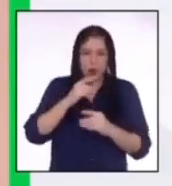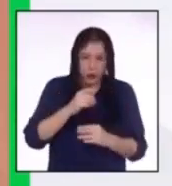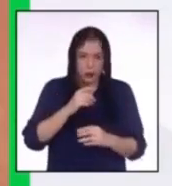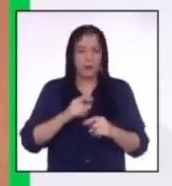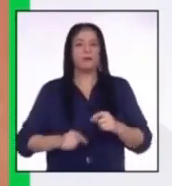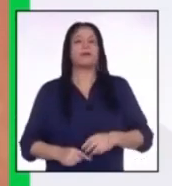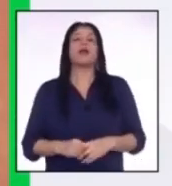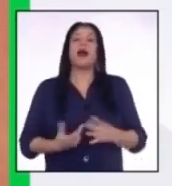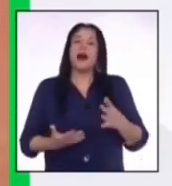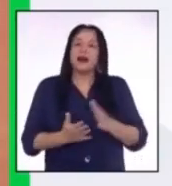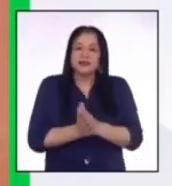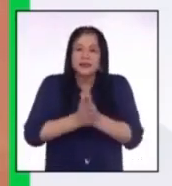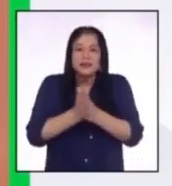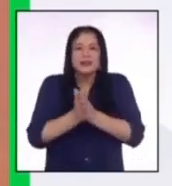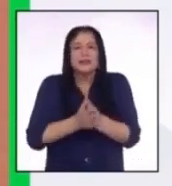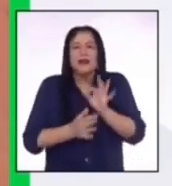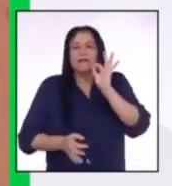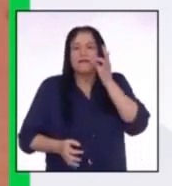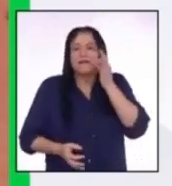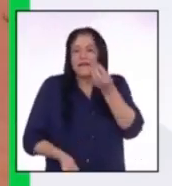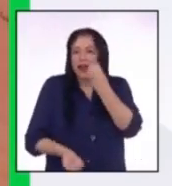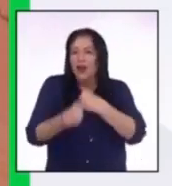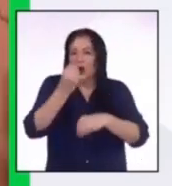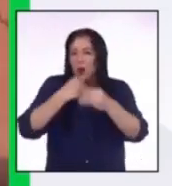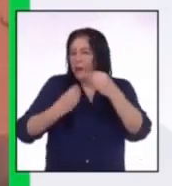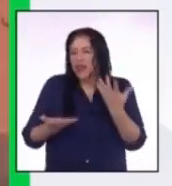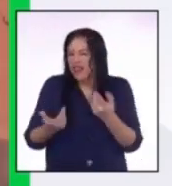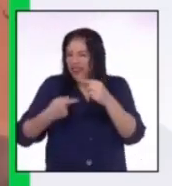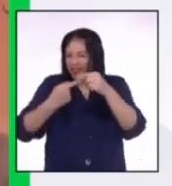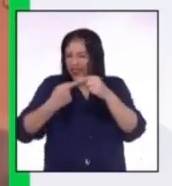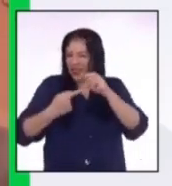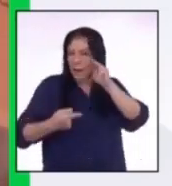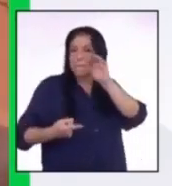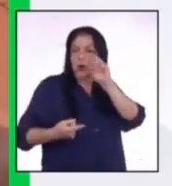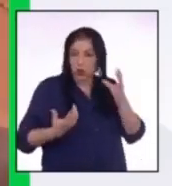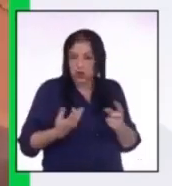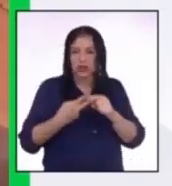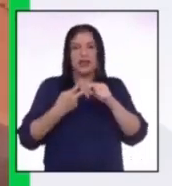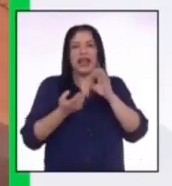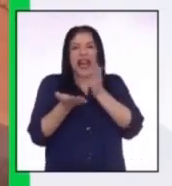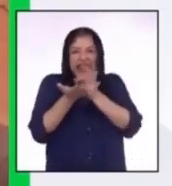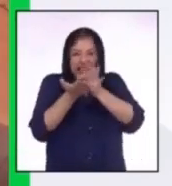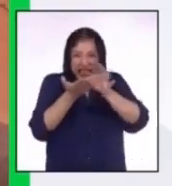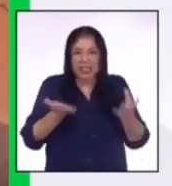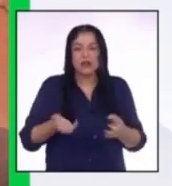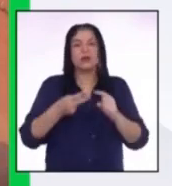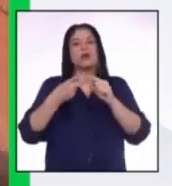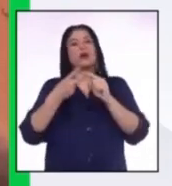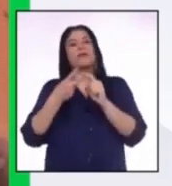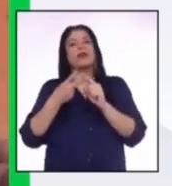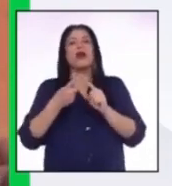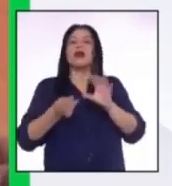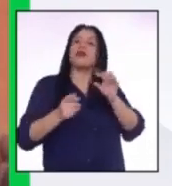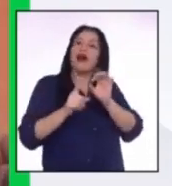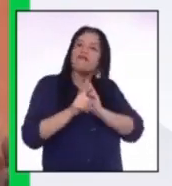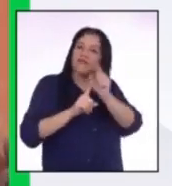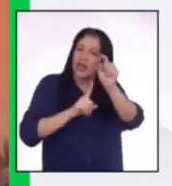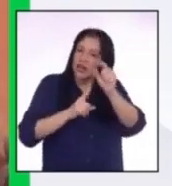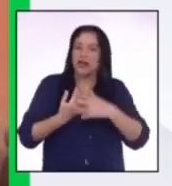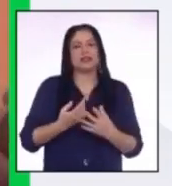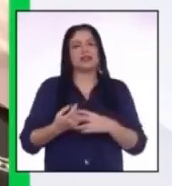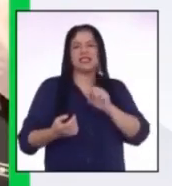nos espera una deliciosa merienda que consiste en mote quinoa granada 8 de arvejas